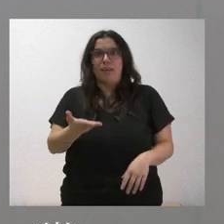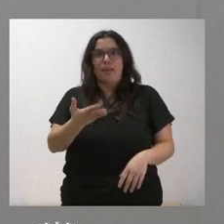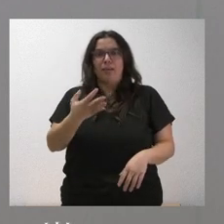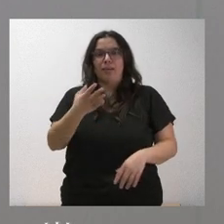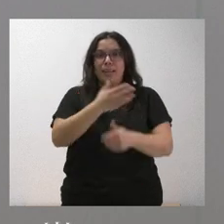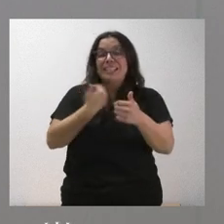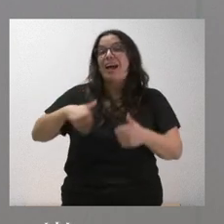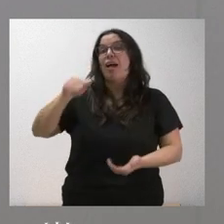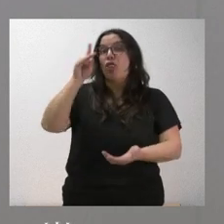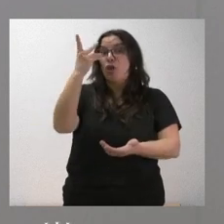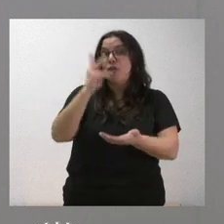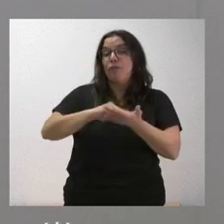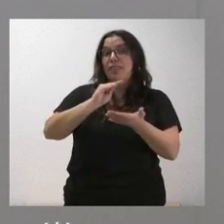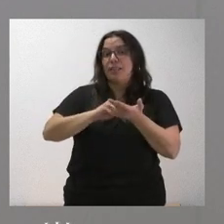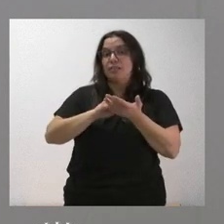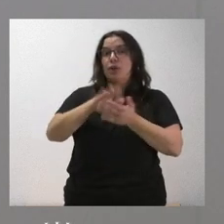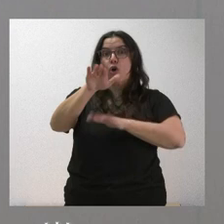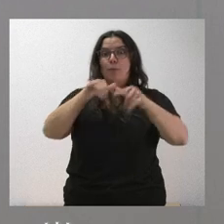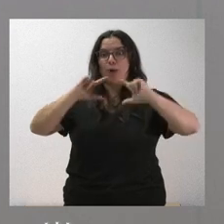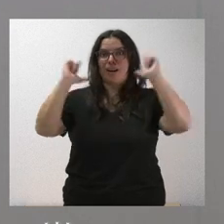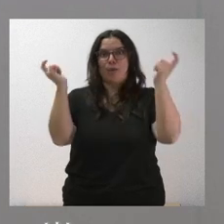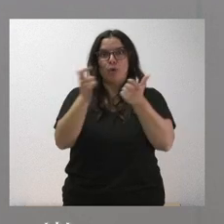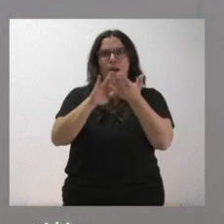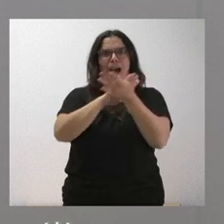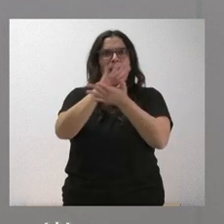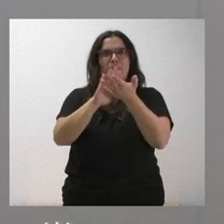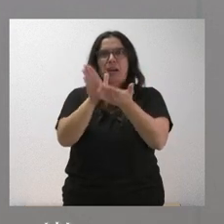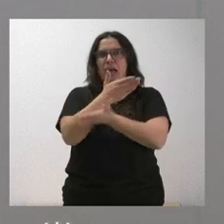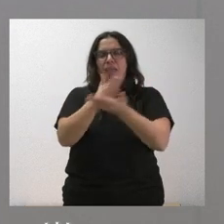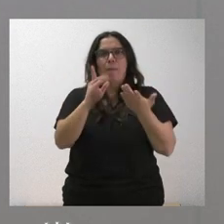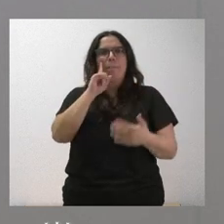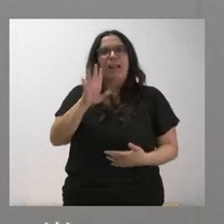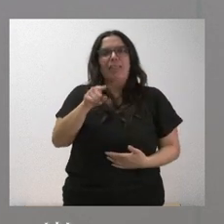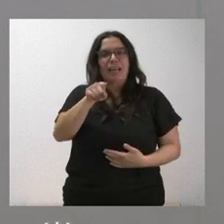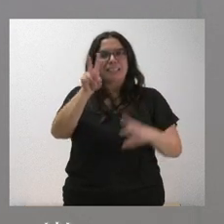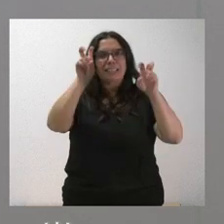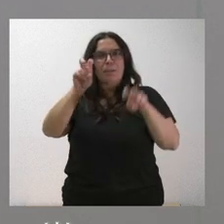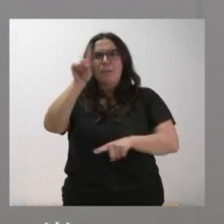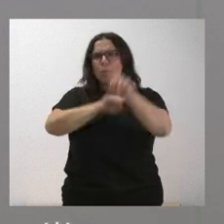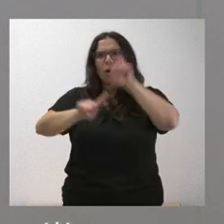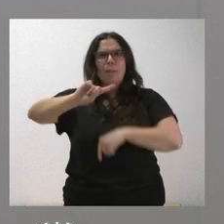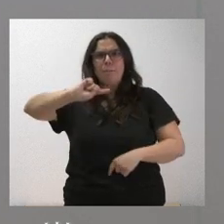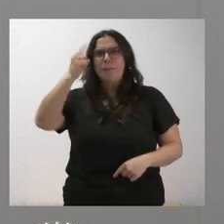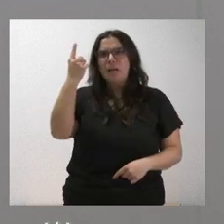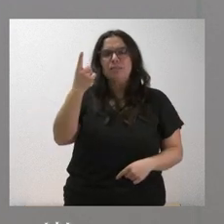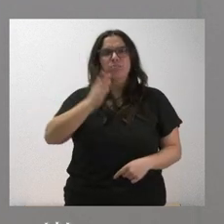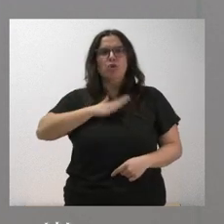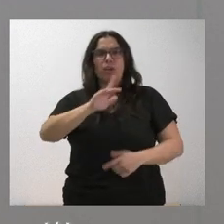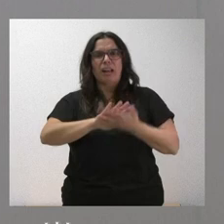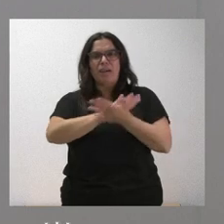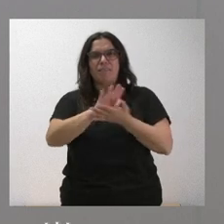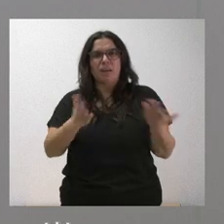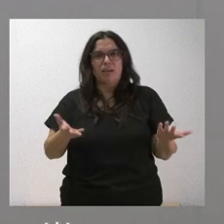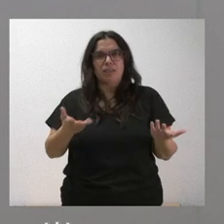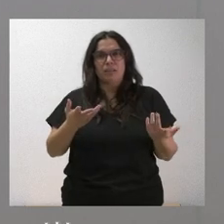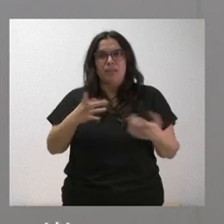dos veces que se ha convocado este consejo interterritorial y no parece que se quiera abordar este que es el principal problema que tiene la sanidad en España que es la